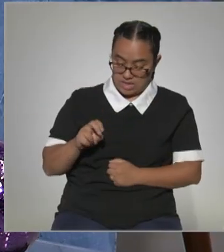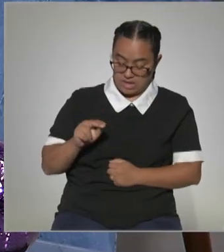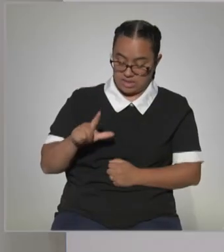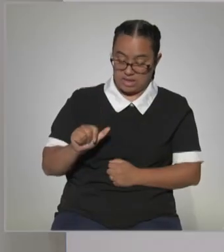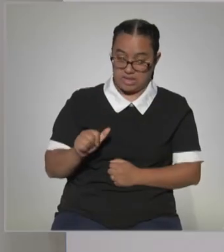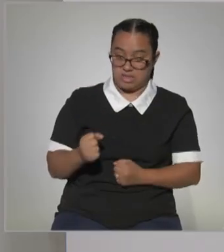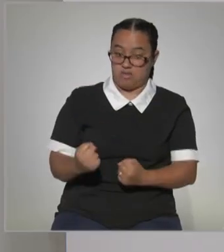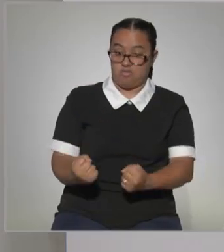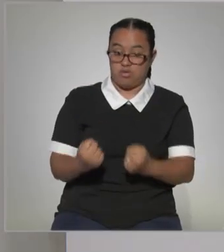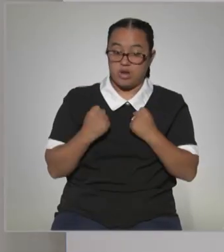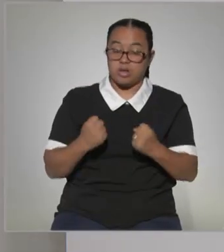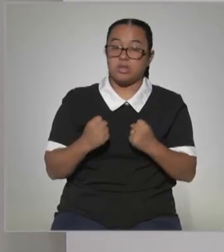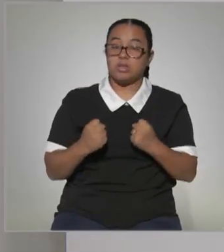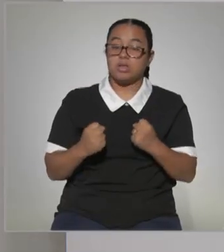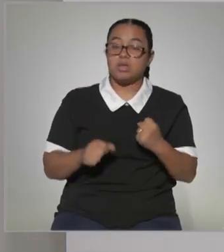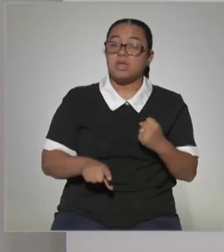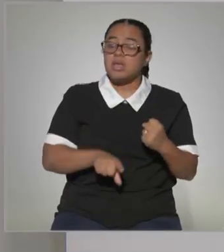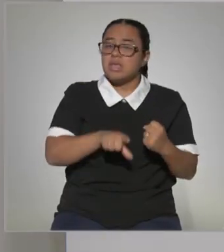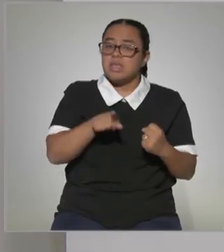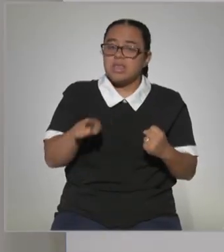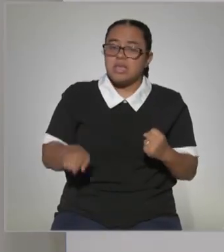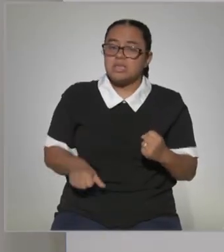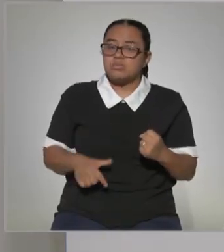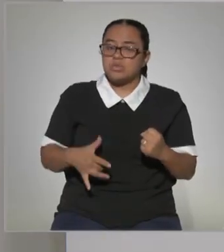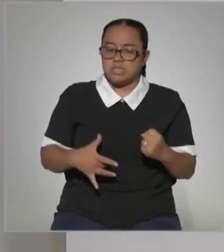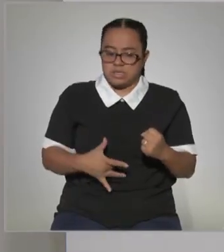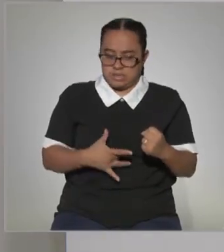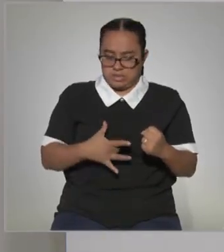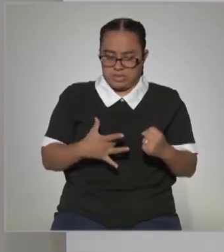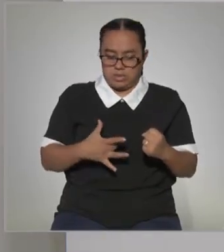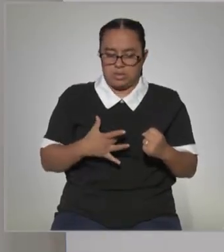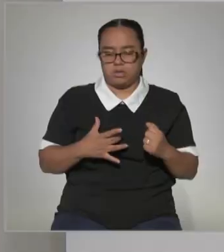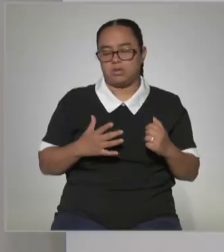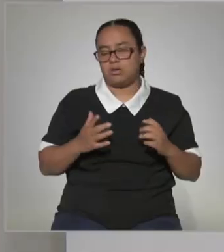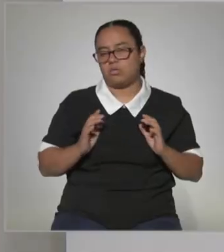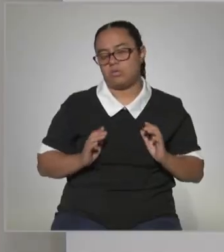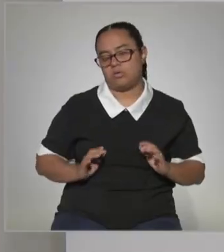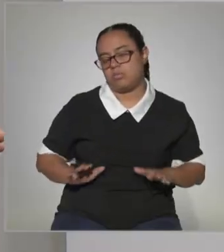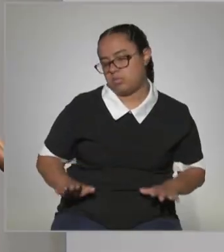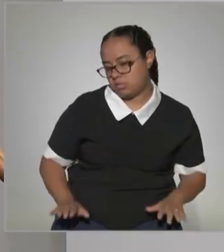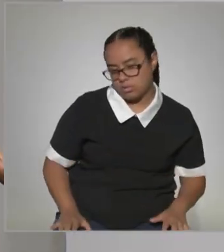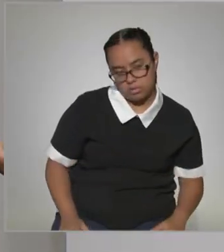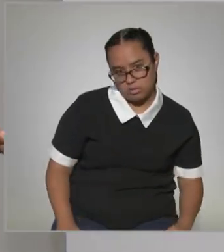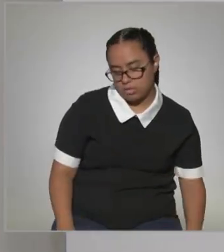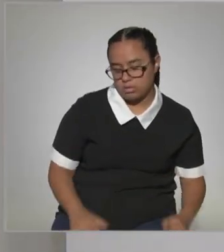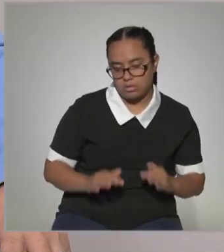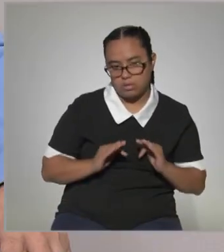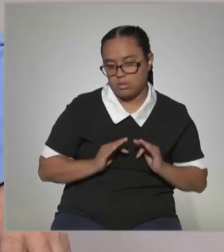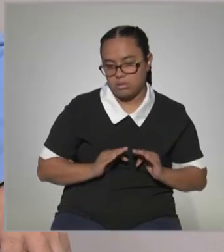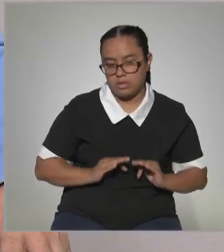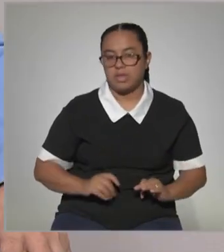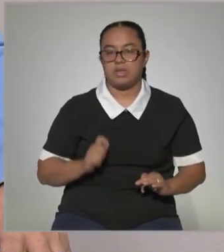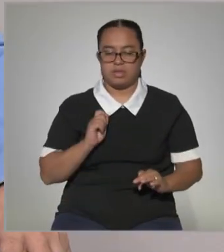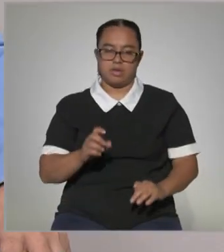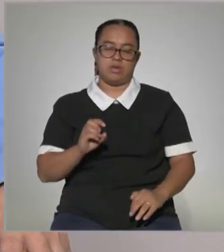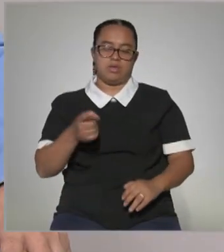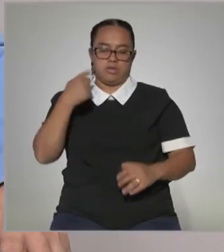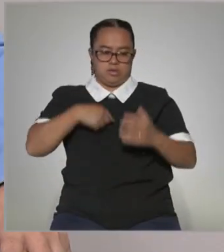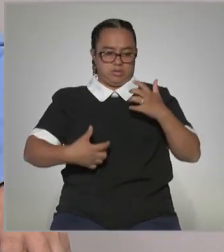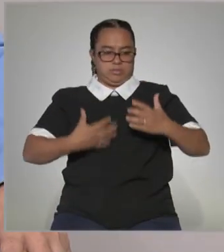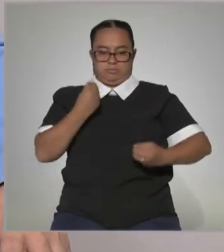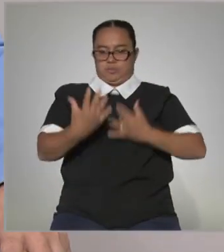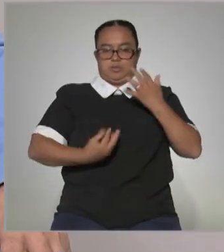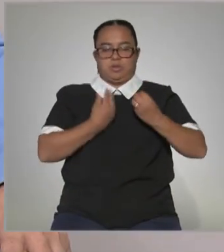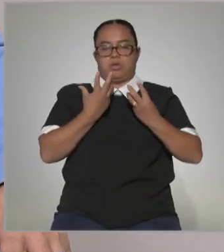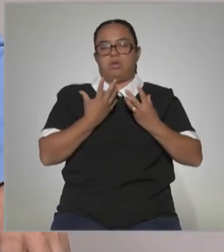seguramente todo nos ha pasado, segundos después sientes como anestesiado el cuerpo. Esos son los opioides que están trabajando ahí,